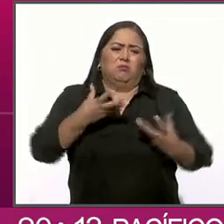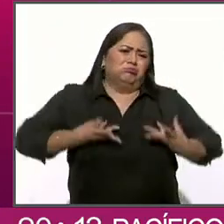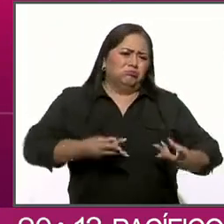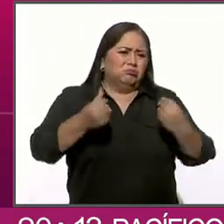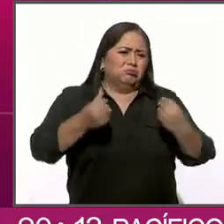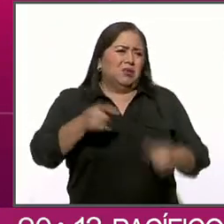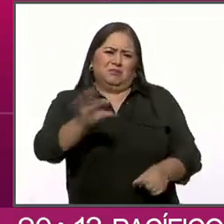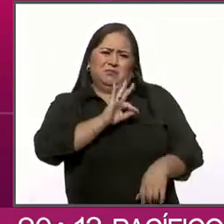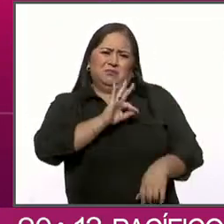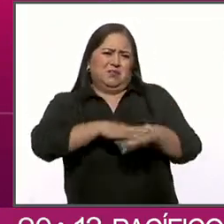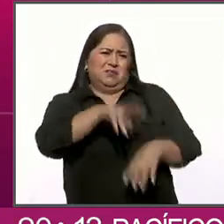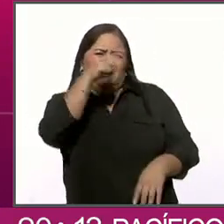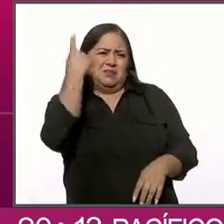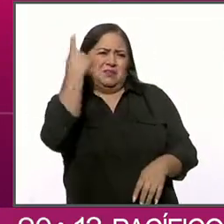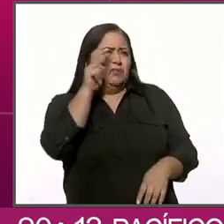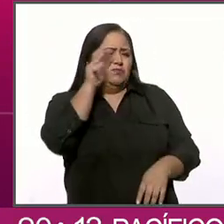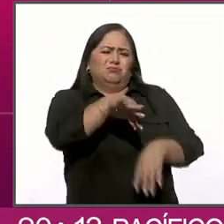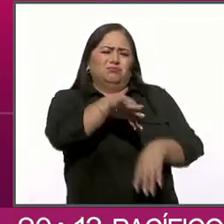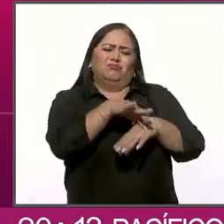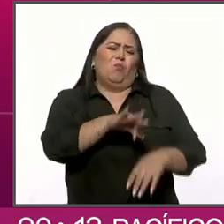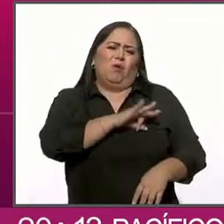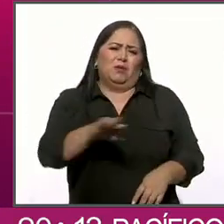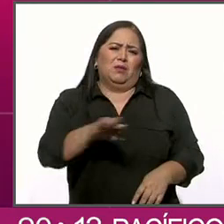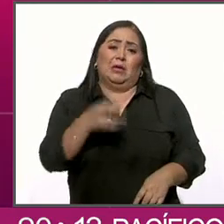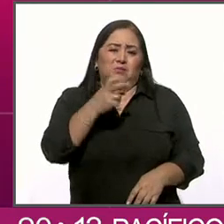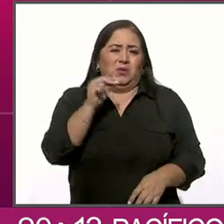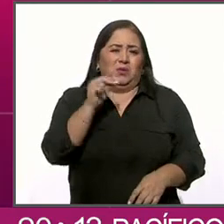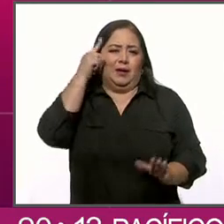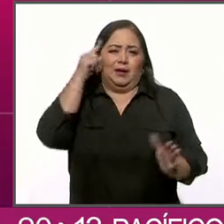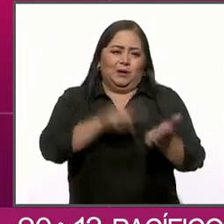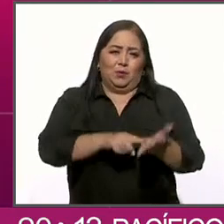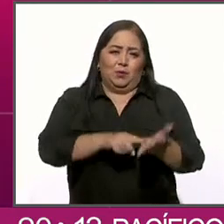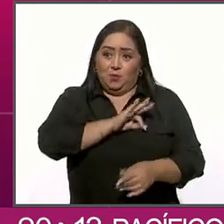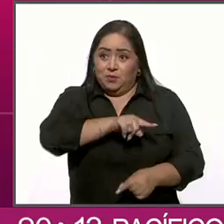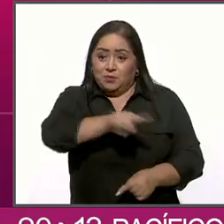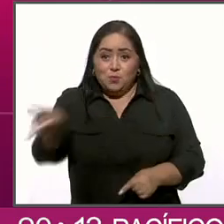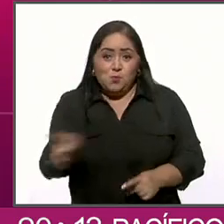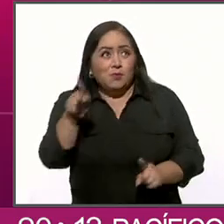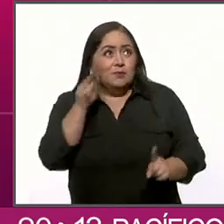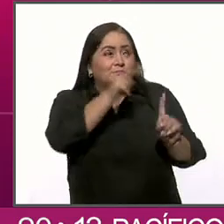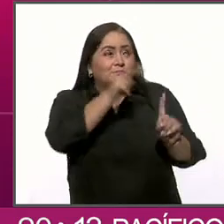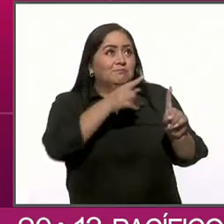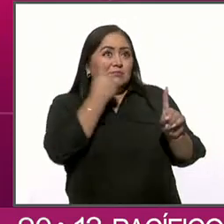ve, no hay manera de ocultarlo, claro. Pues no creo que se vaya a ganar simpatías por parte de la gente.